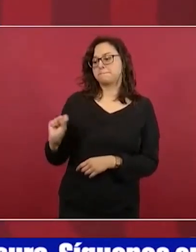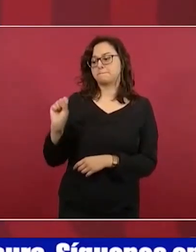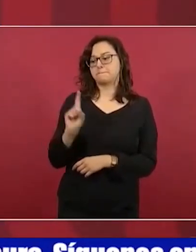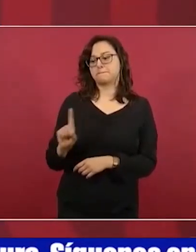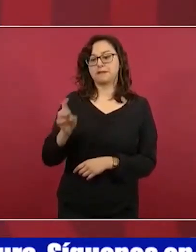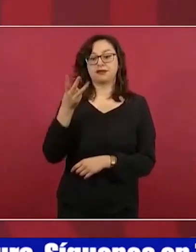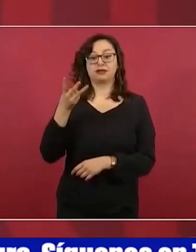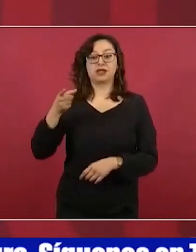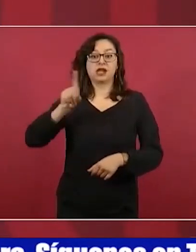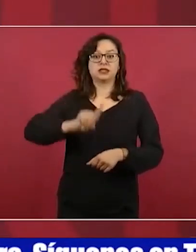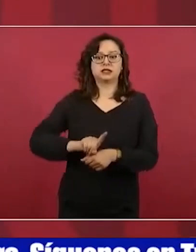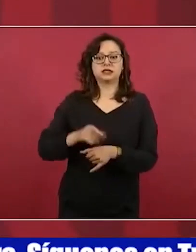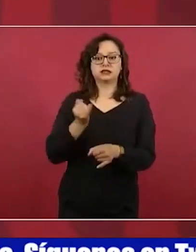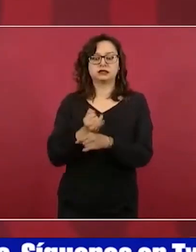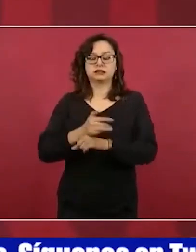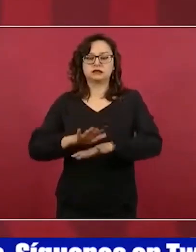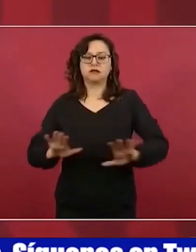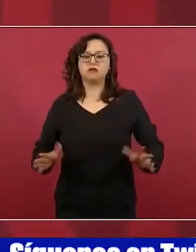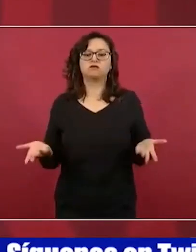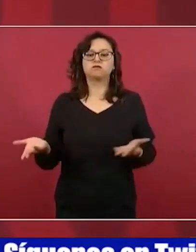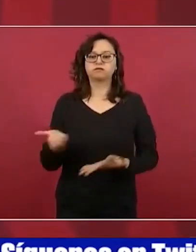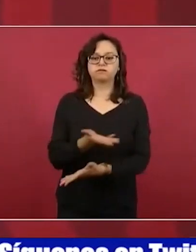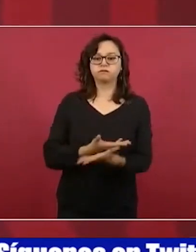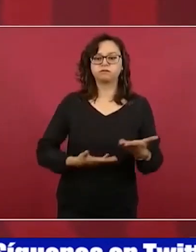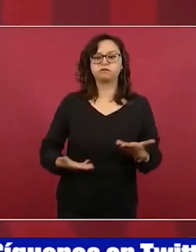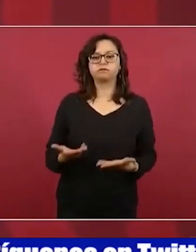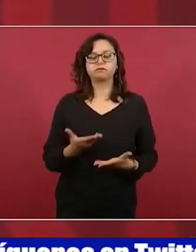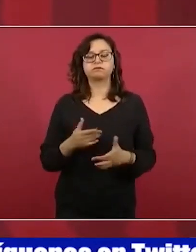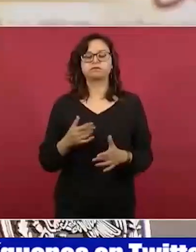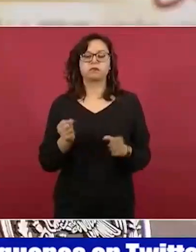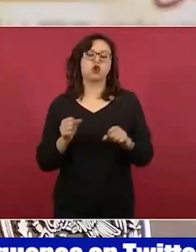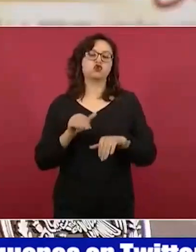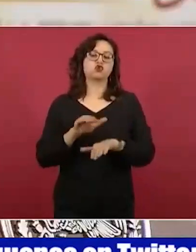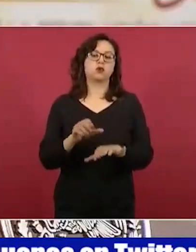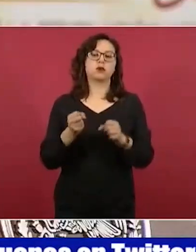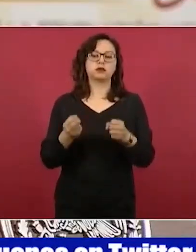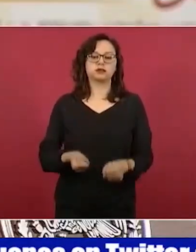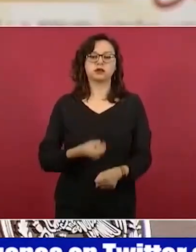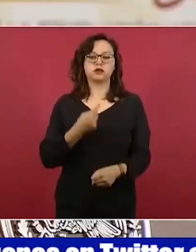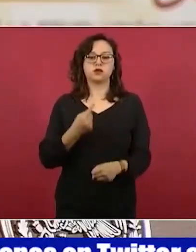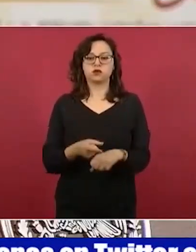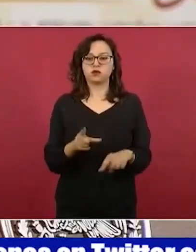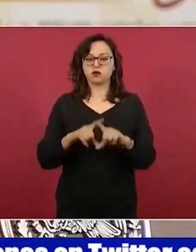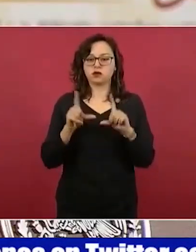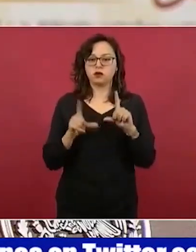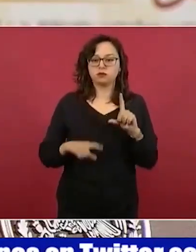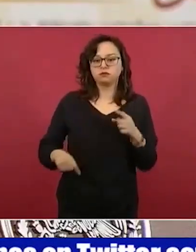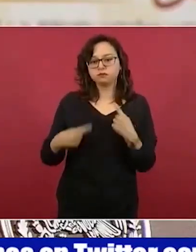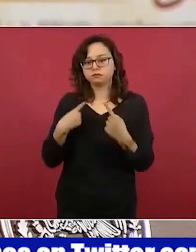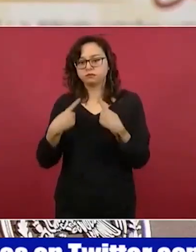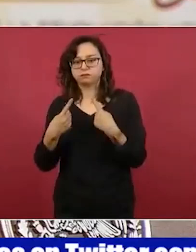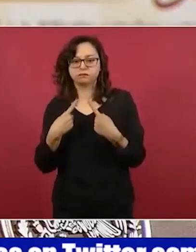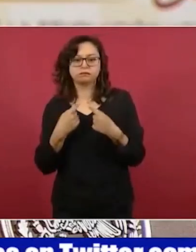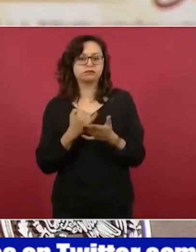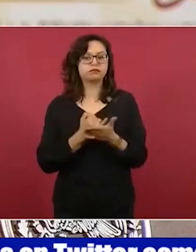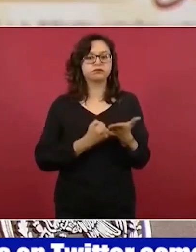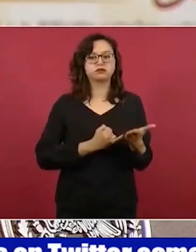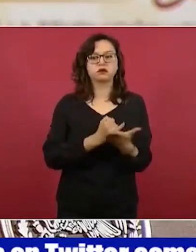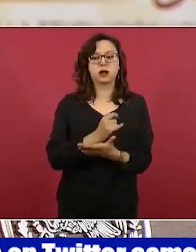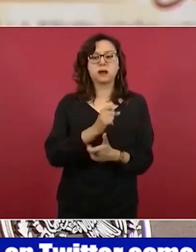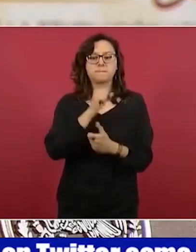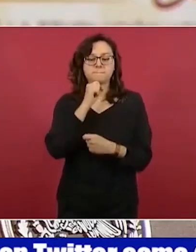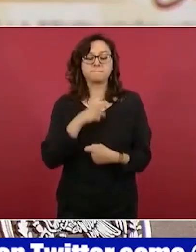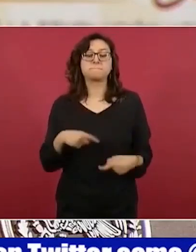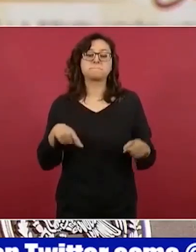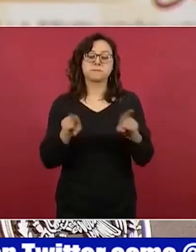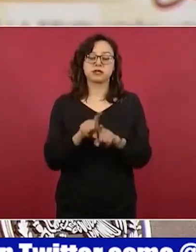duda, ten confianza, ¿no? Vamos a seguir trabajando sobre eso. Yo creo que el tema del tramo 5, ya lo hemos hablado aquí en otras ocasiones,